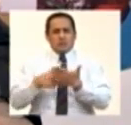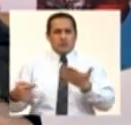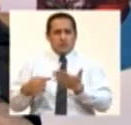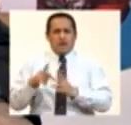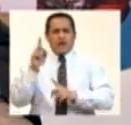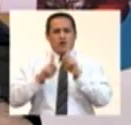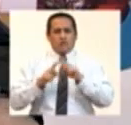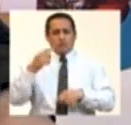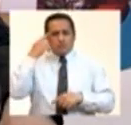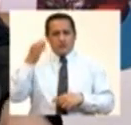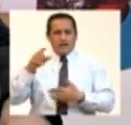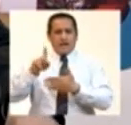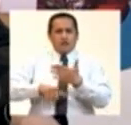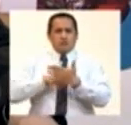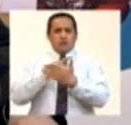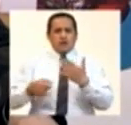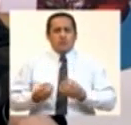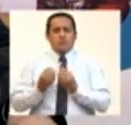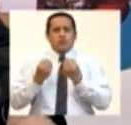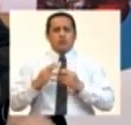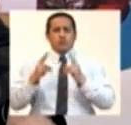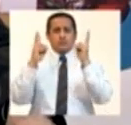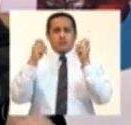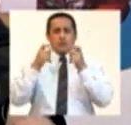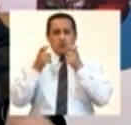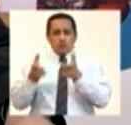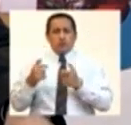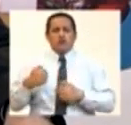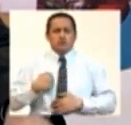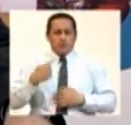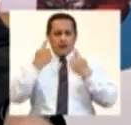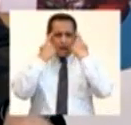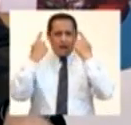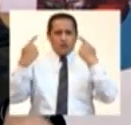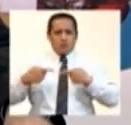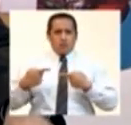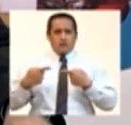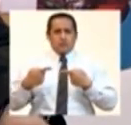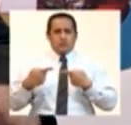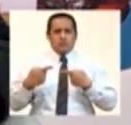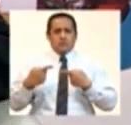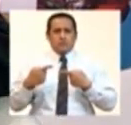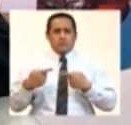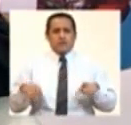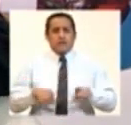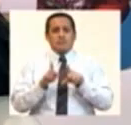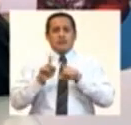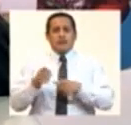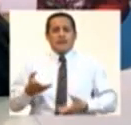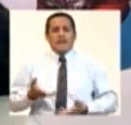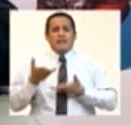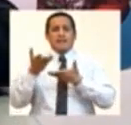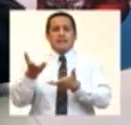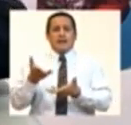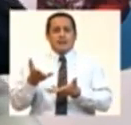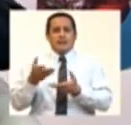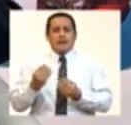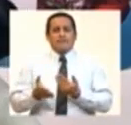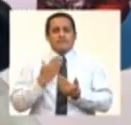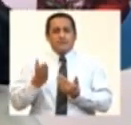sido descartado por una cuestión de seguridad, y estoy de acuerdo, el extender,